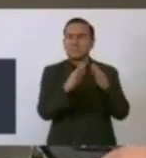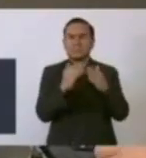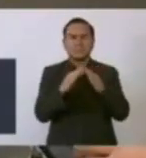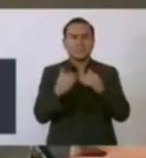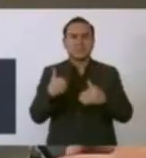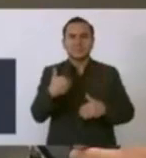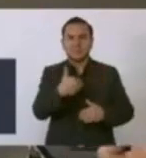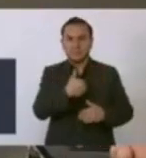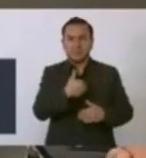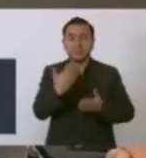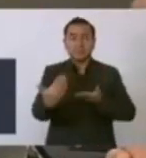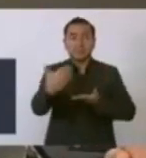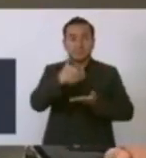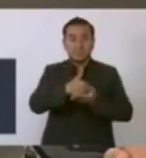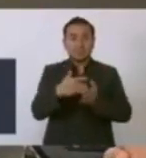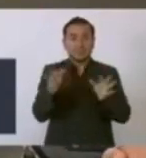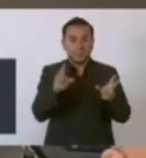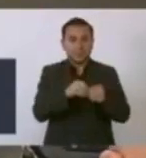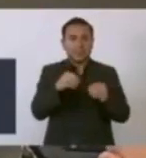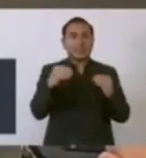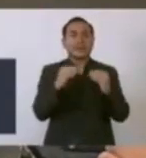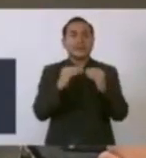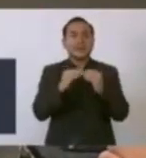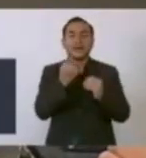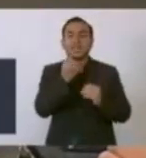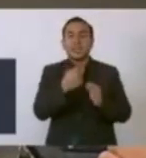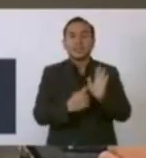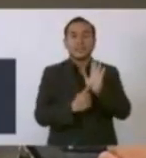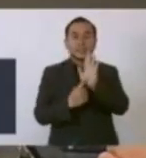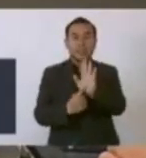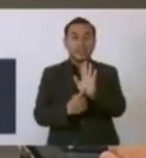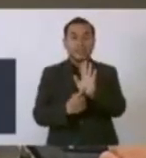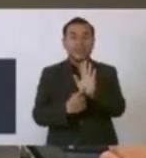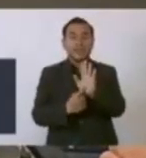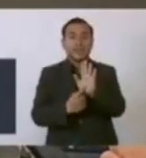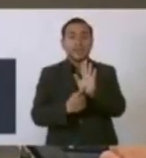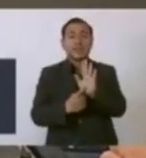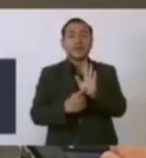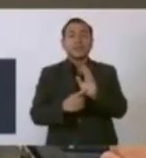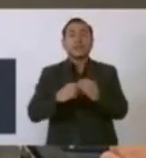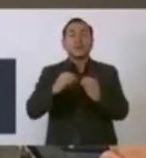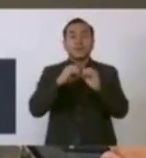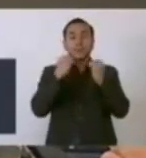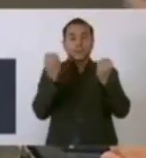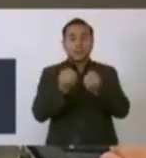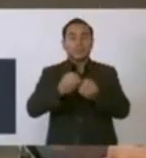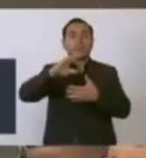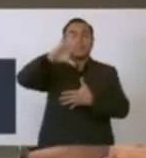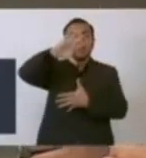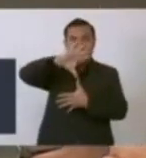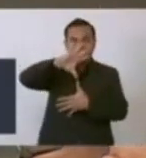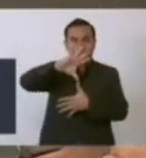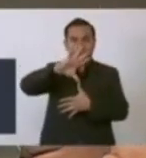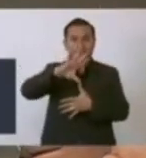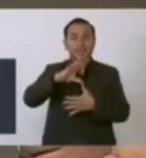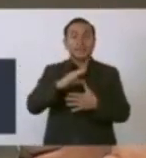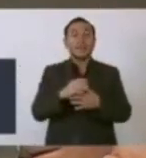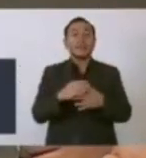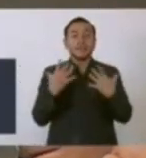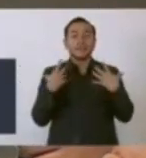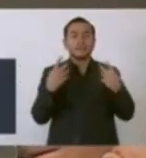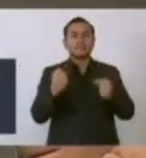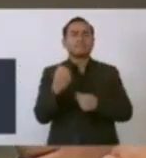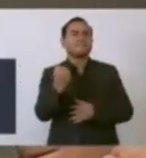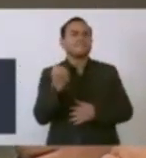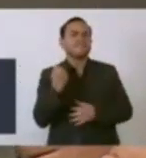Y gracias también al representante de la Organización Panamericana de la Salud, quien nos acompaña aquí. Creo que es importante, sobre